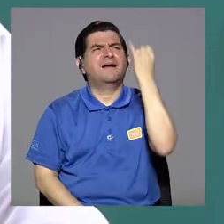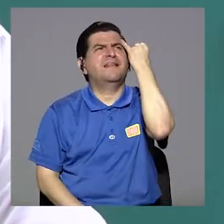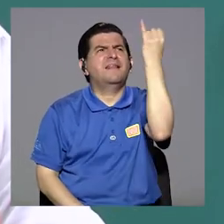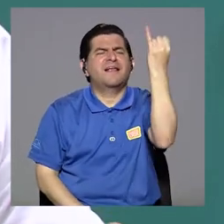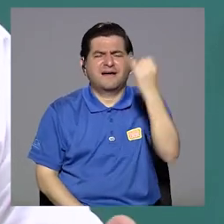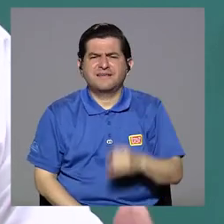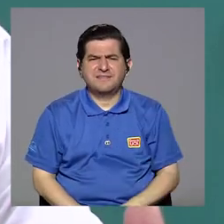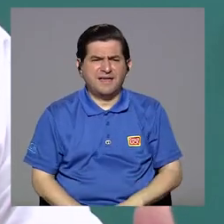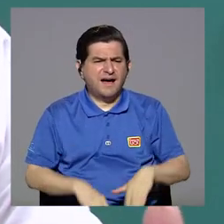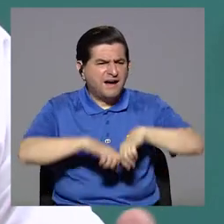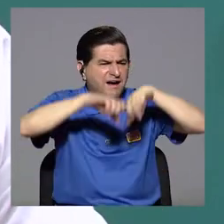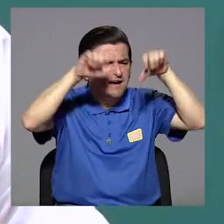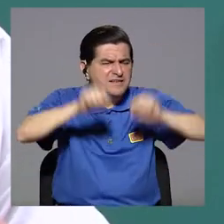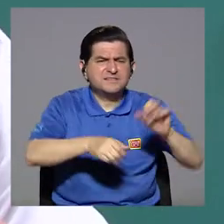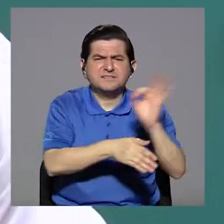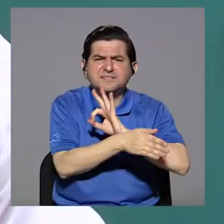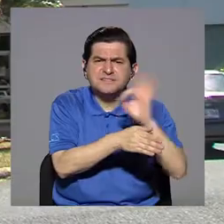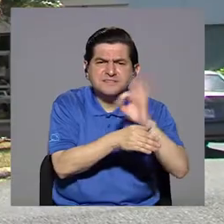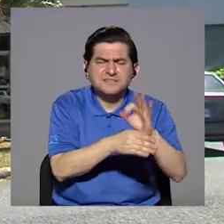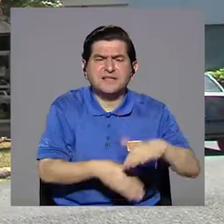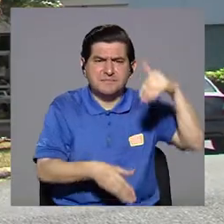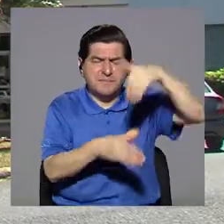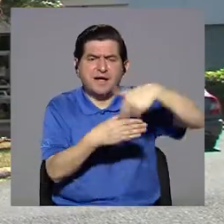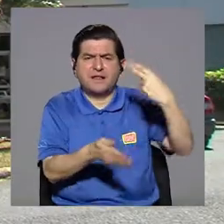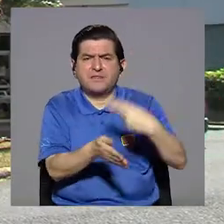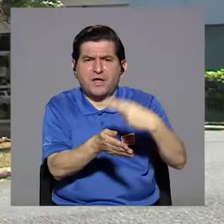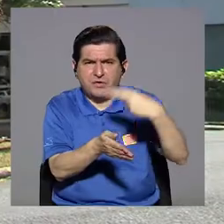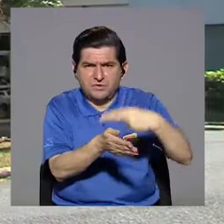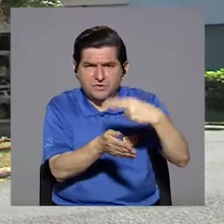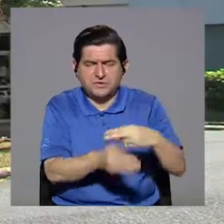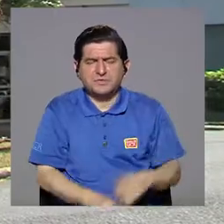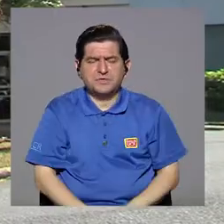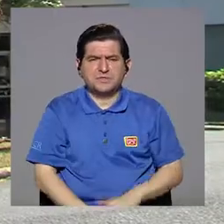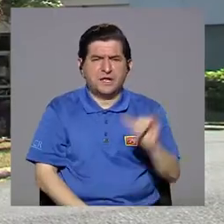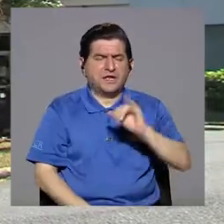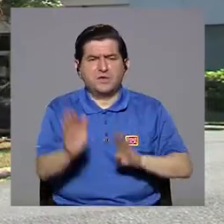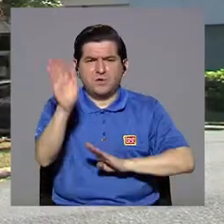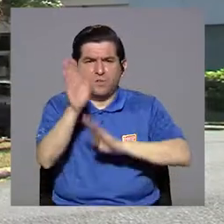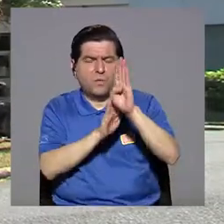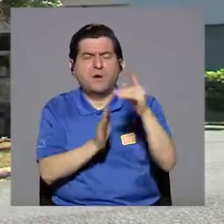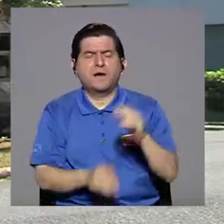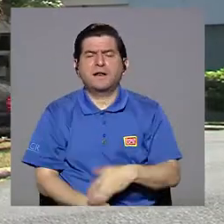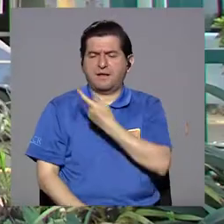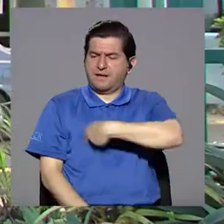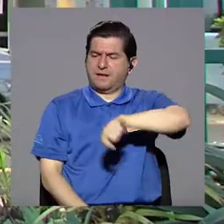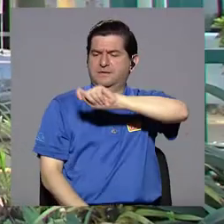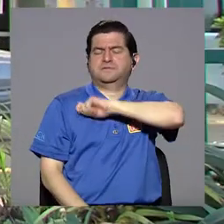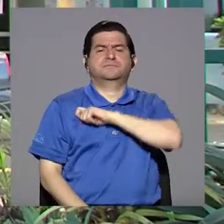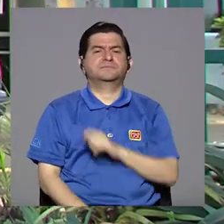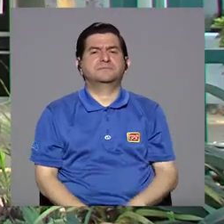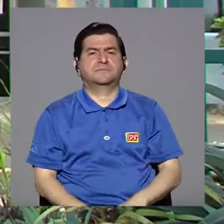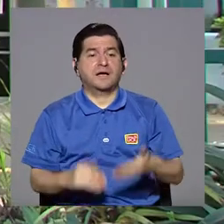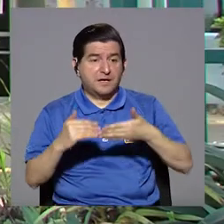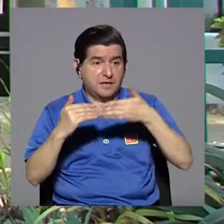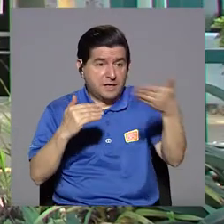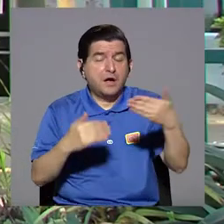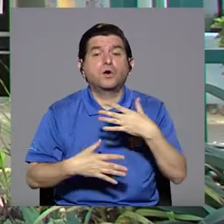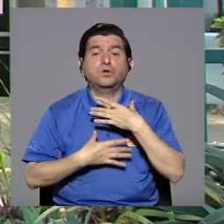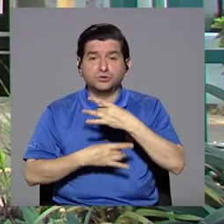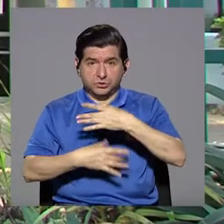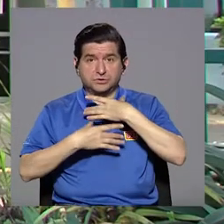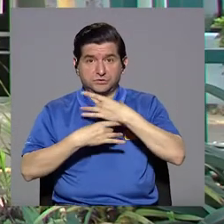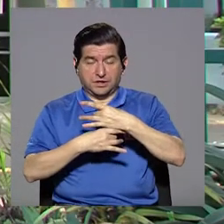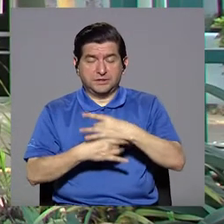con la idea era ver en los sistemas que estaba funcionando centros hospitalarios cómo se está desarrollando en españa en las cosas que nos